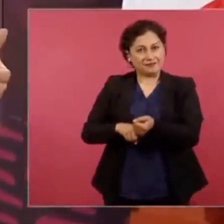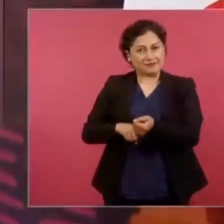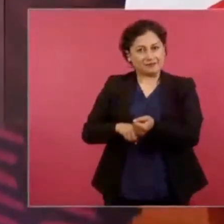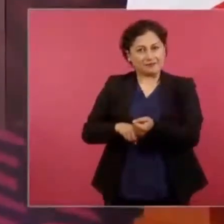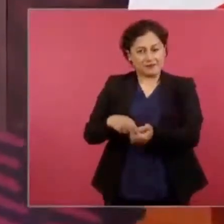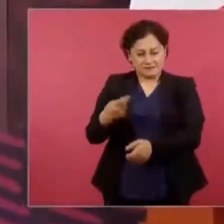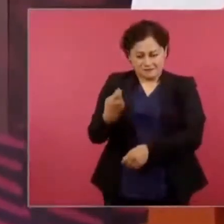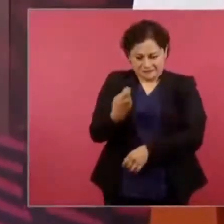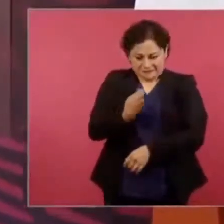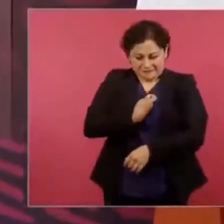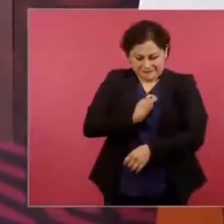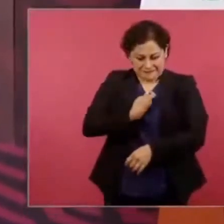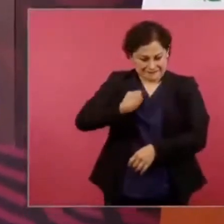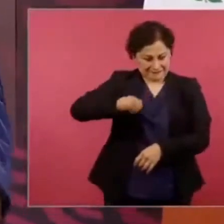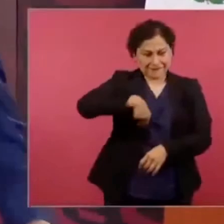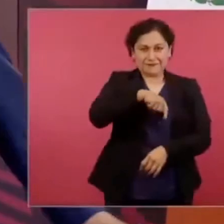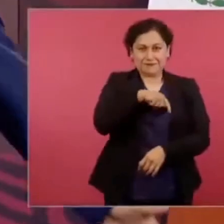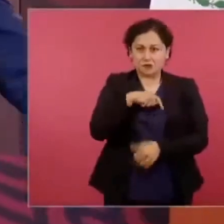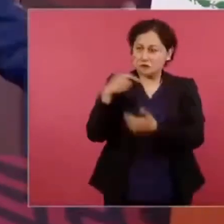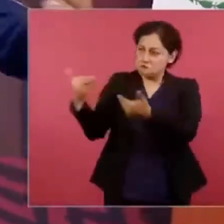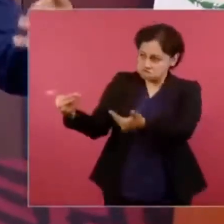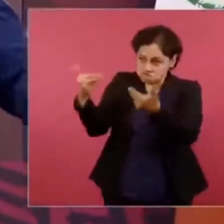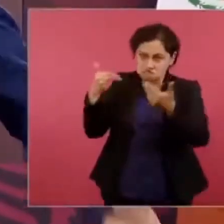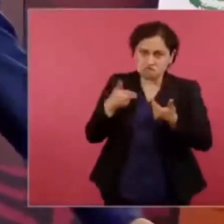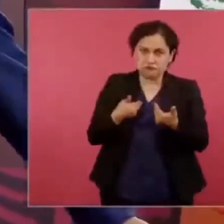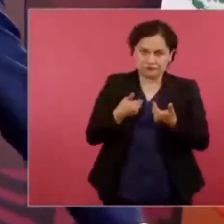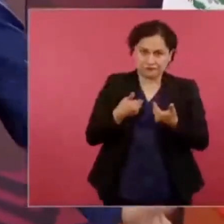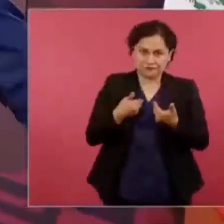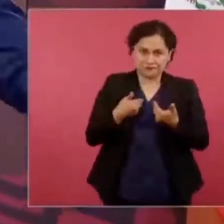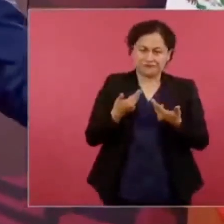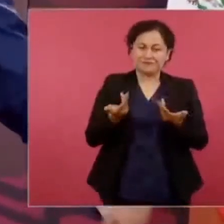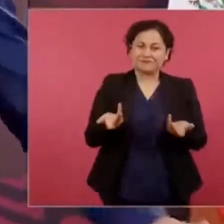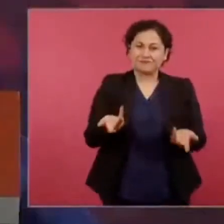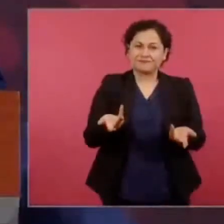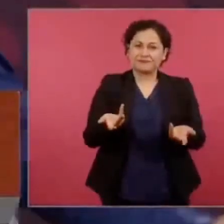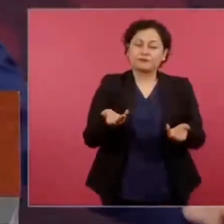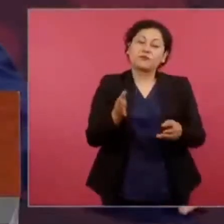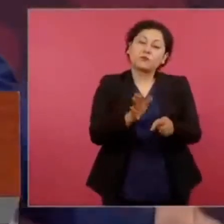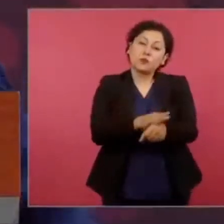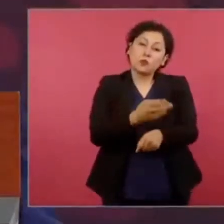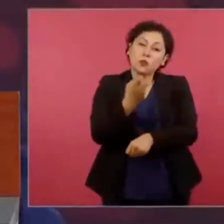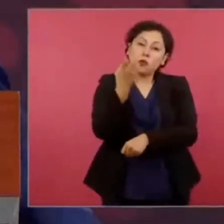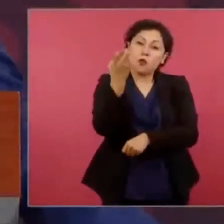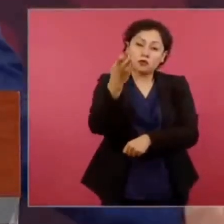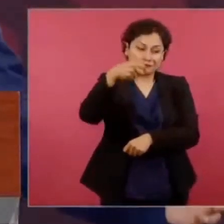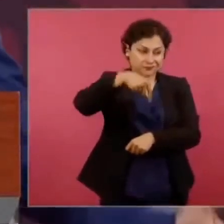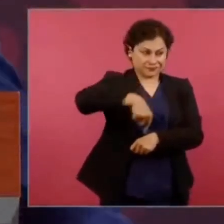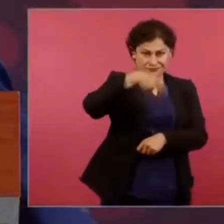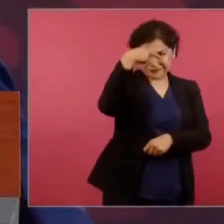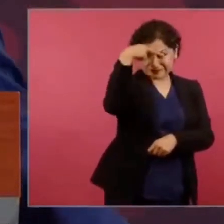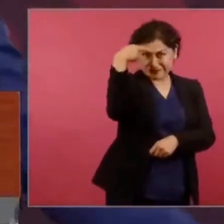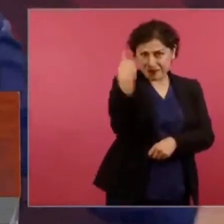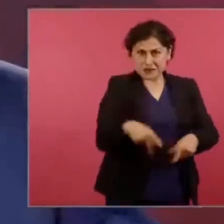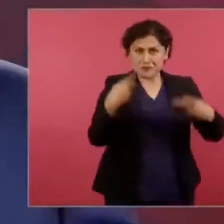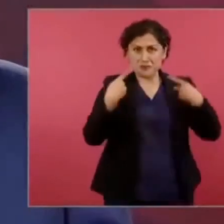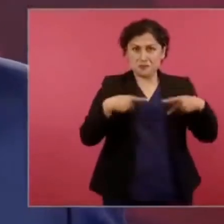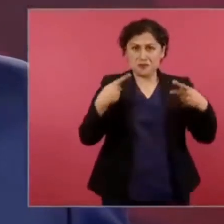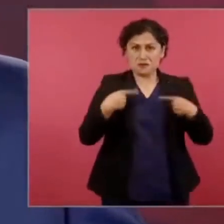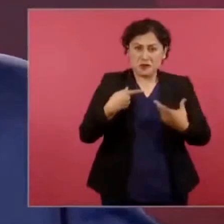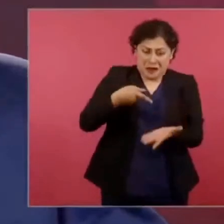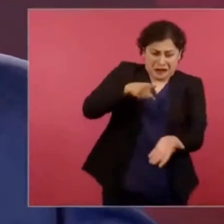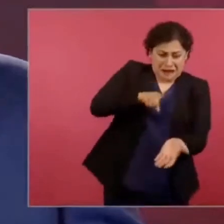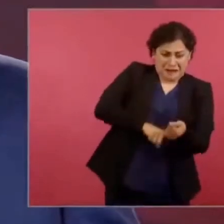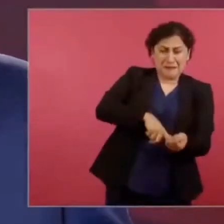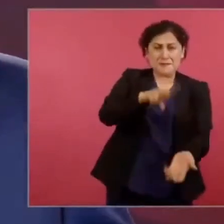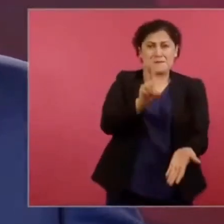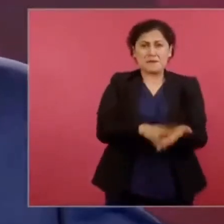identidad. Y por eso es que el mexicano es honesto, por eso el mexicano es trabajador,